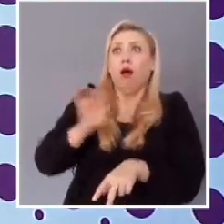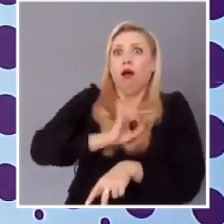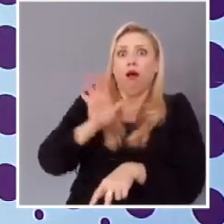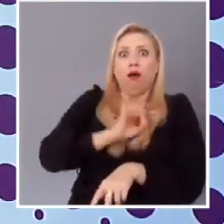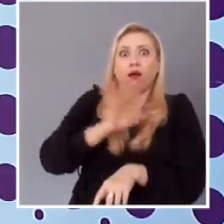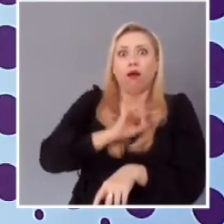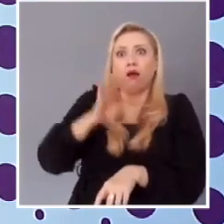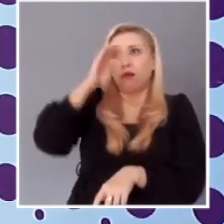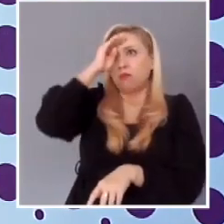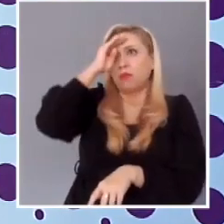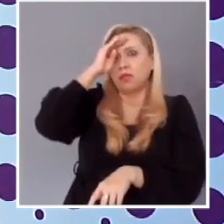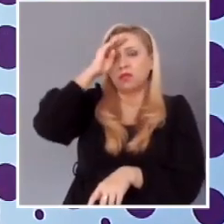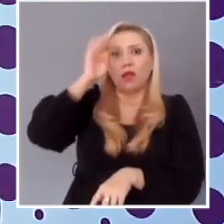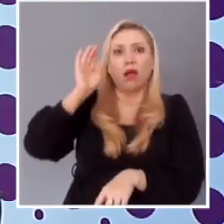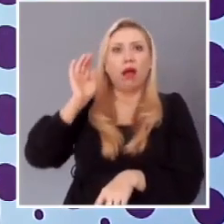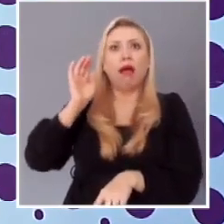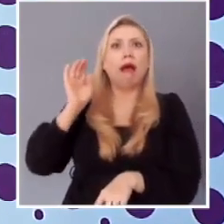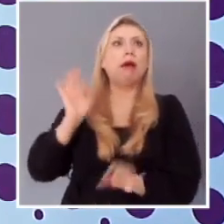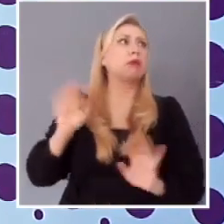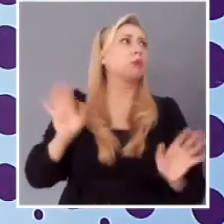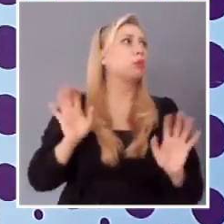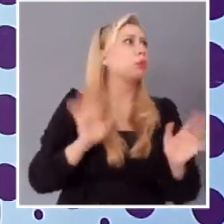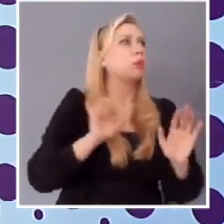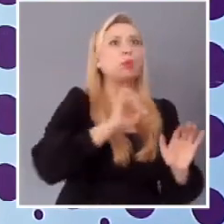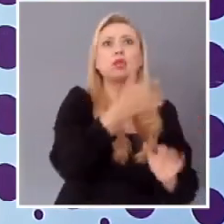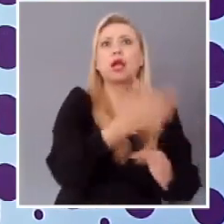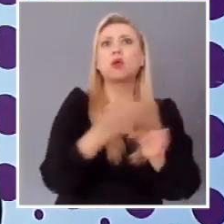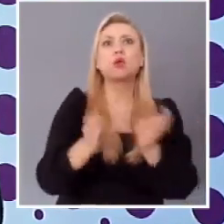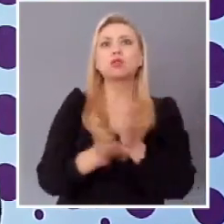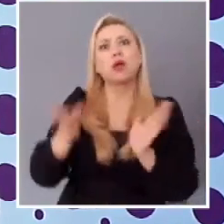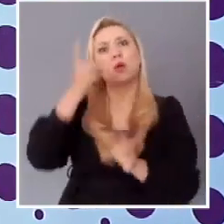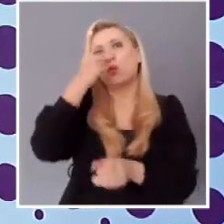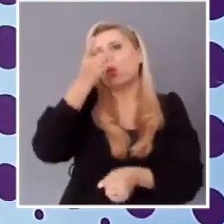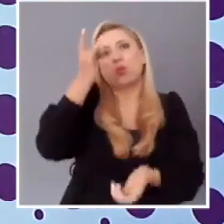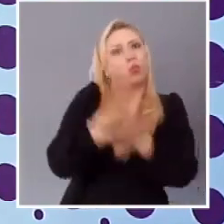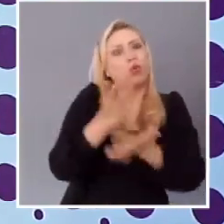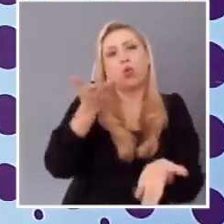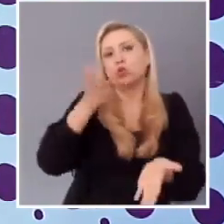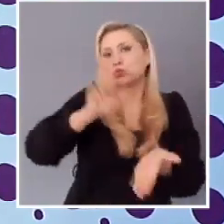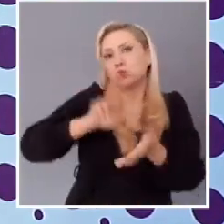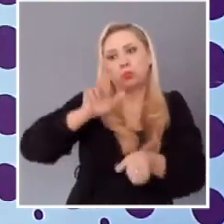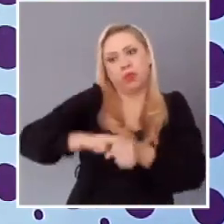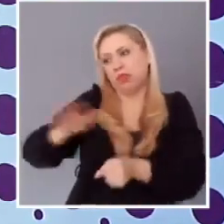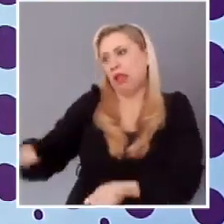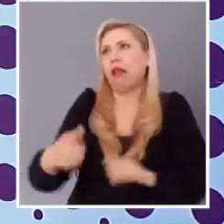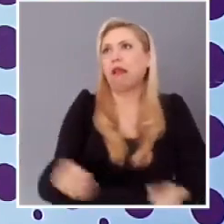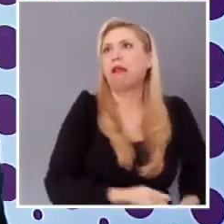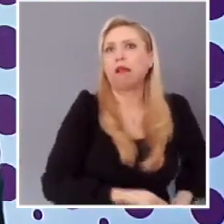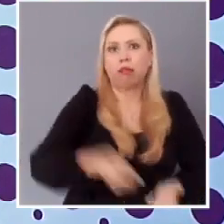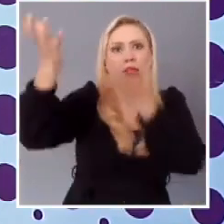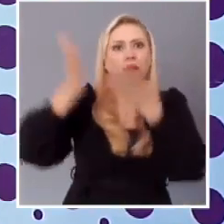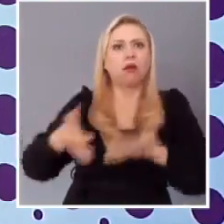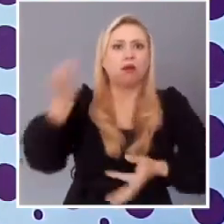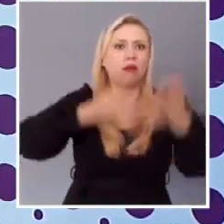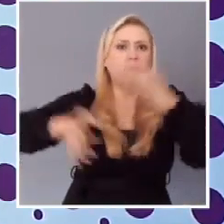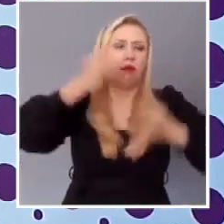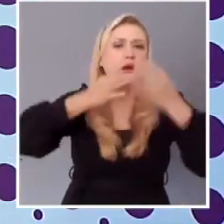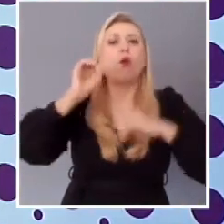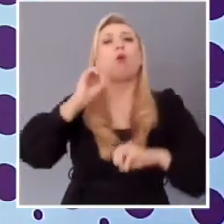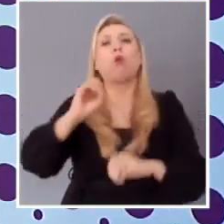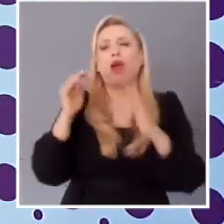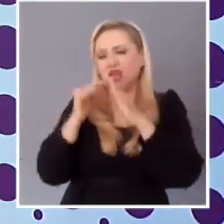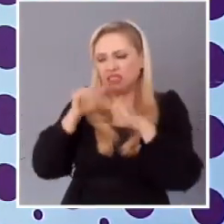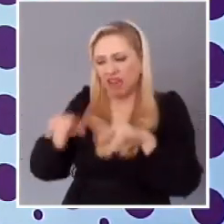existen estrategias distintas al internamiento forzado, a la sobremedicación. Y el día de hoy a nivel internacional se